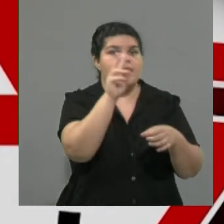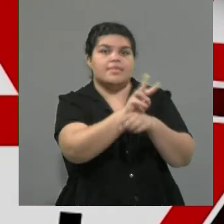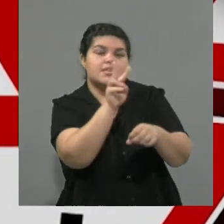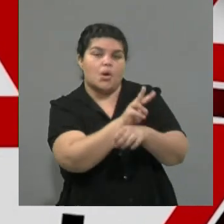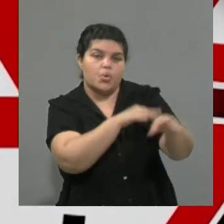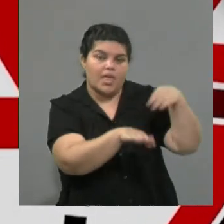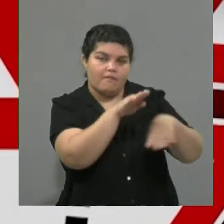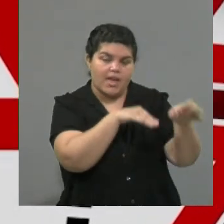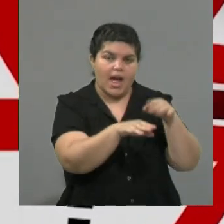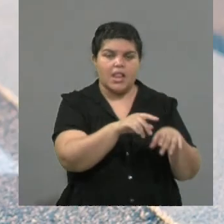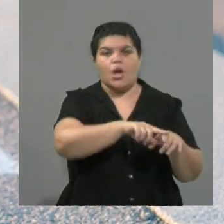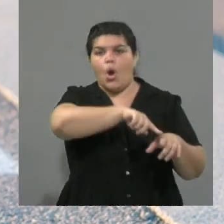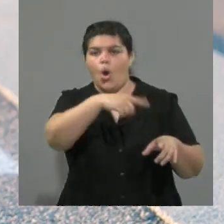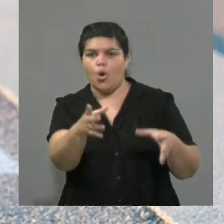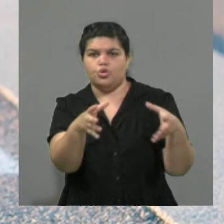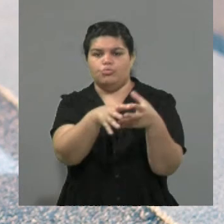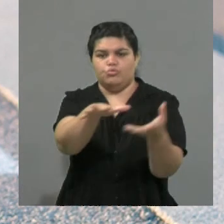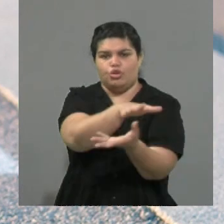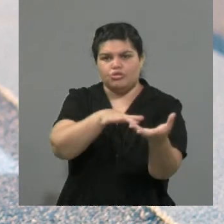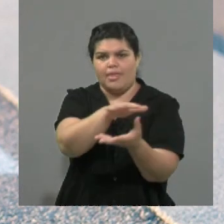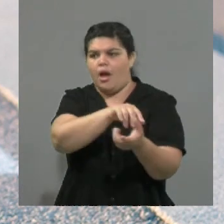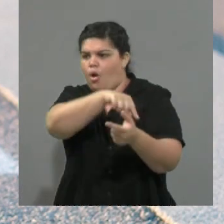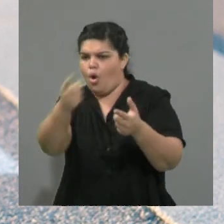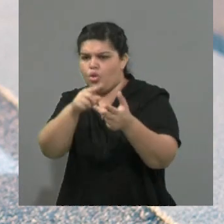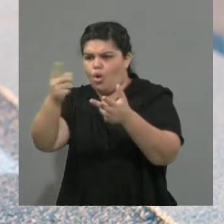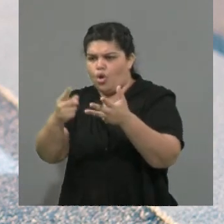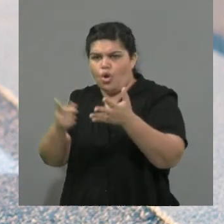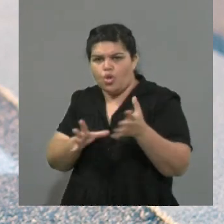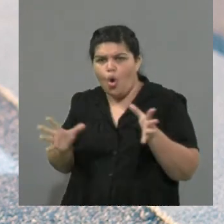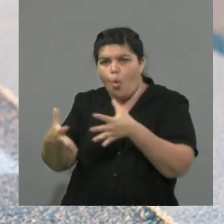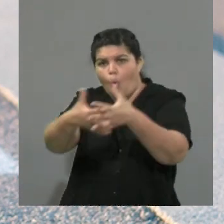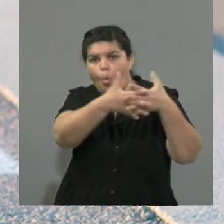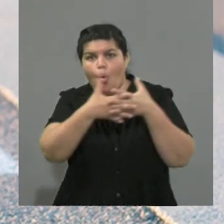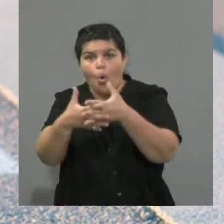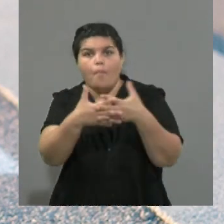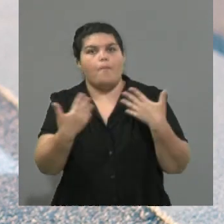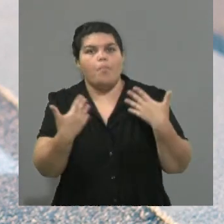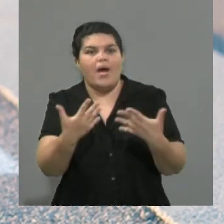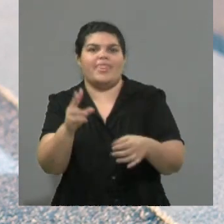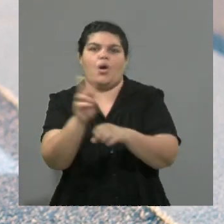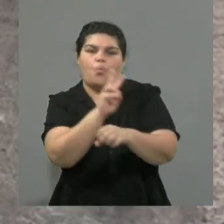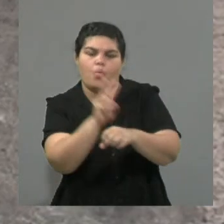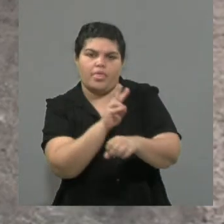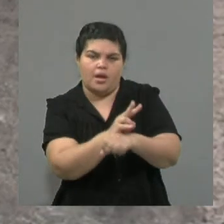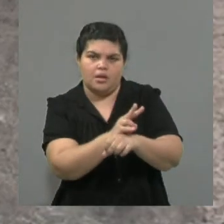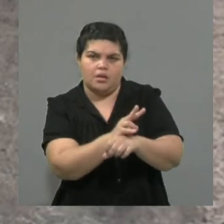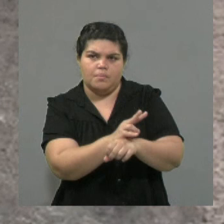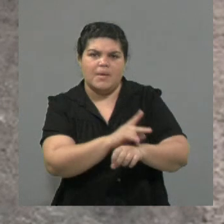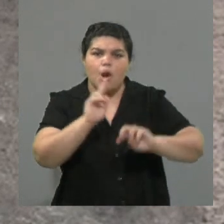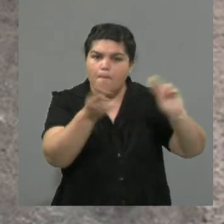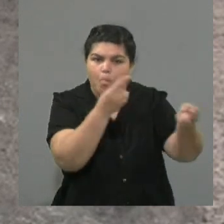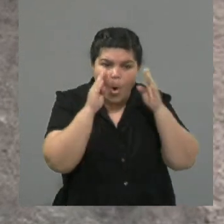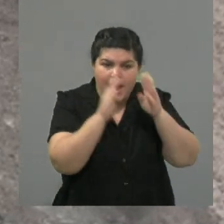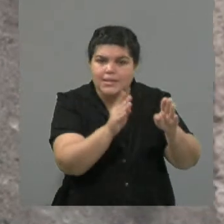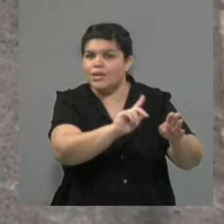hay muchas y muy buenas, pero no desde la muerte, sino desde la prevención. Sin duda, Carlos.